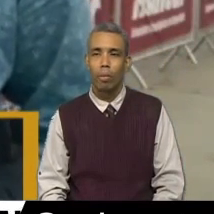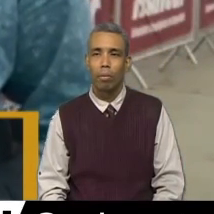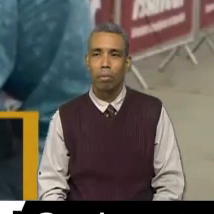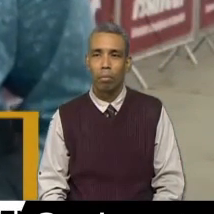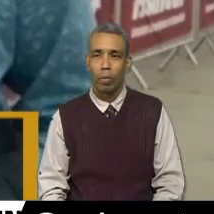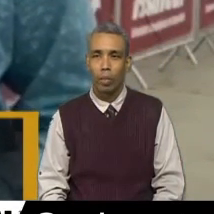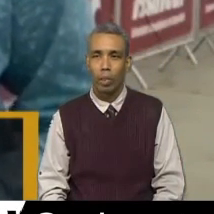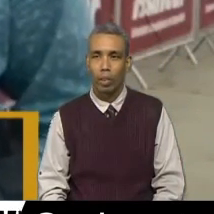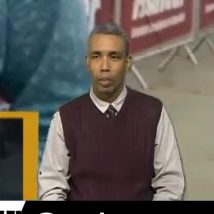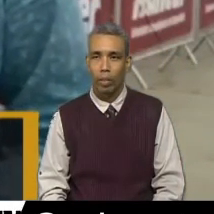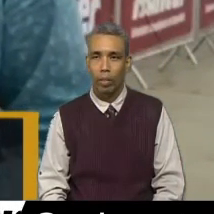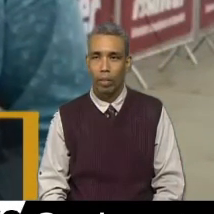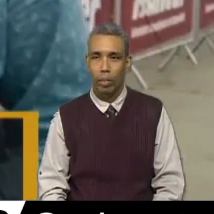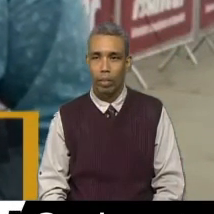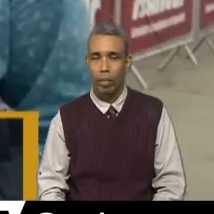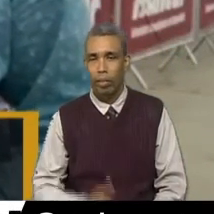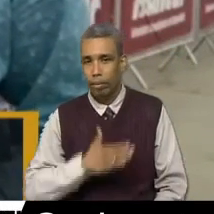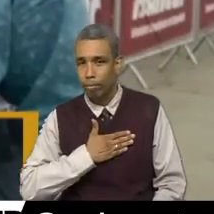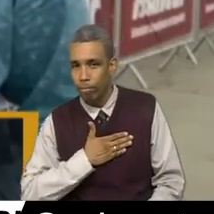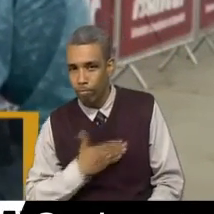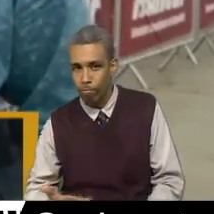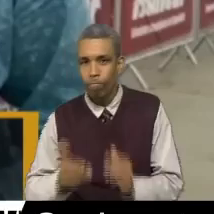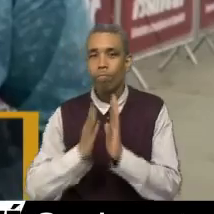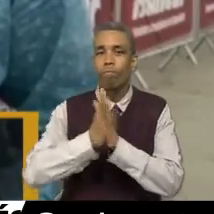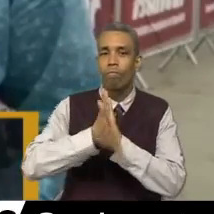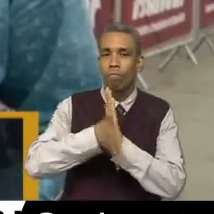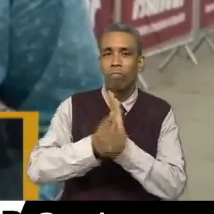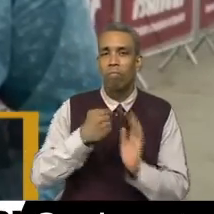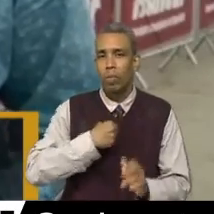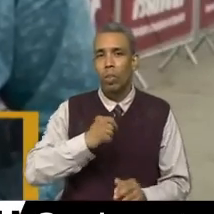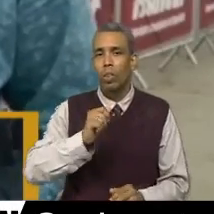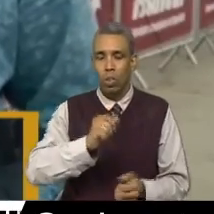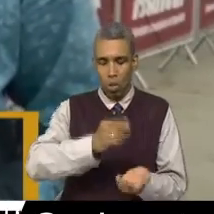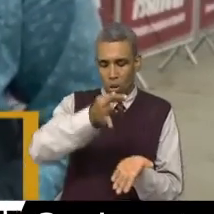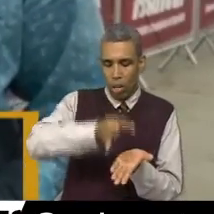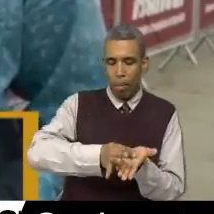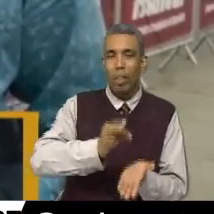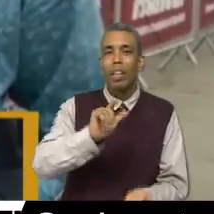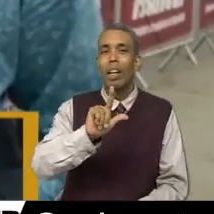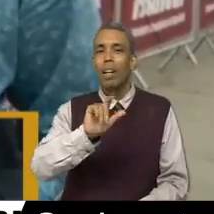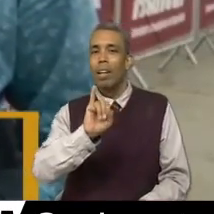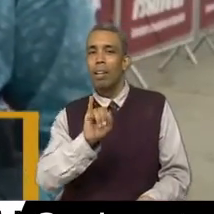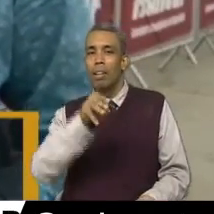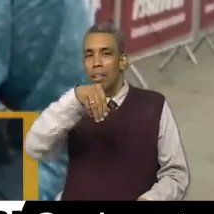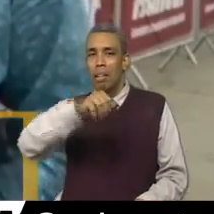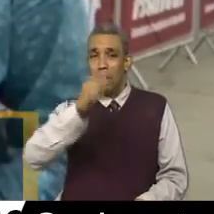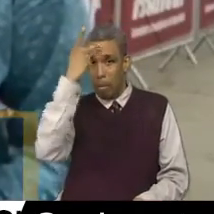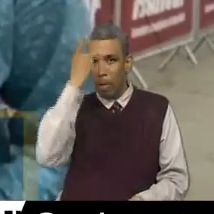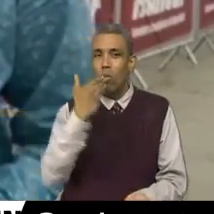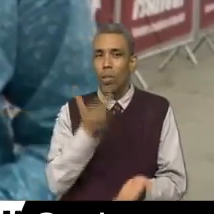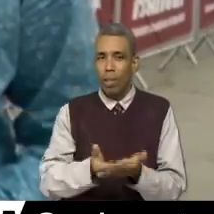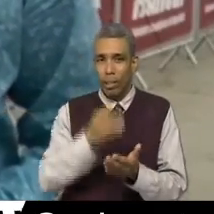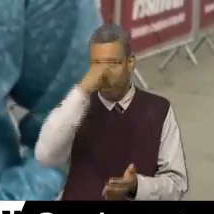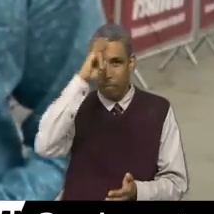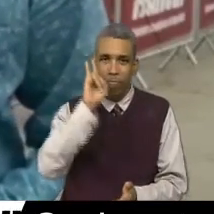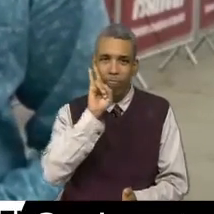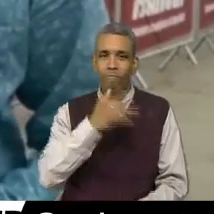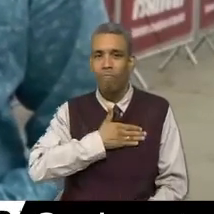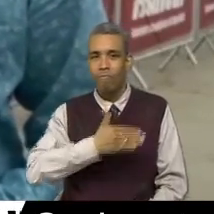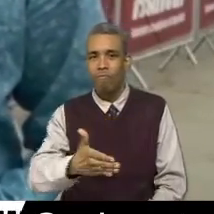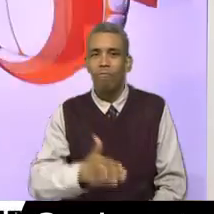grupo deportivo. Con mucho gusto, desde Lima, Perú, un informe para Enlace Noticias, Ariel Quiseno Mendoza. Feliz tarde para todos.